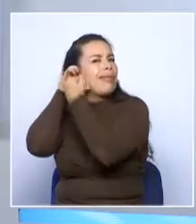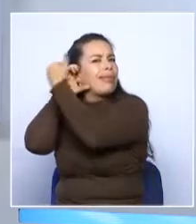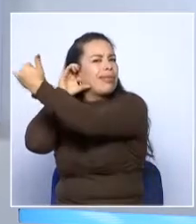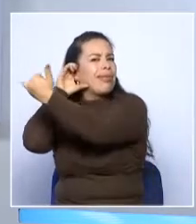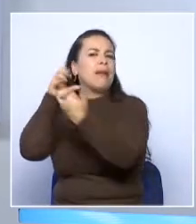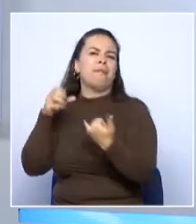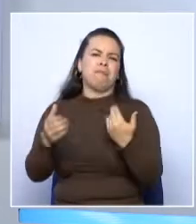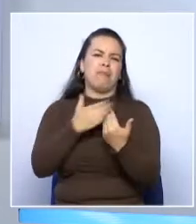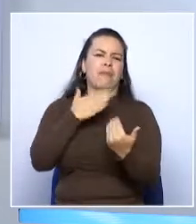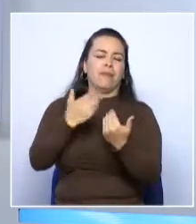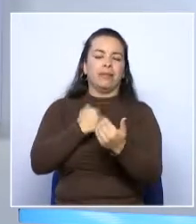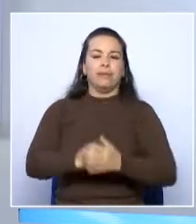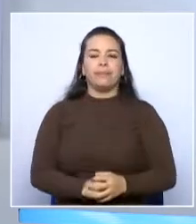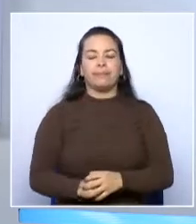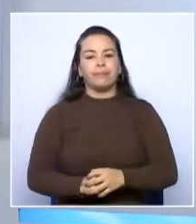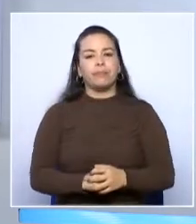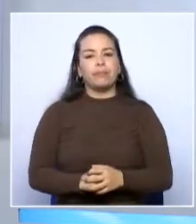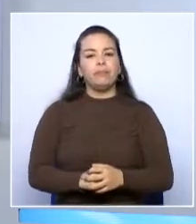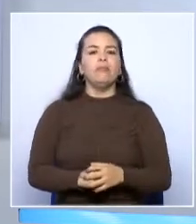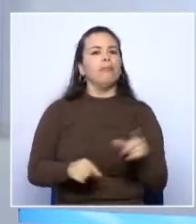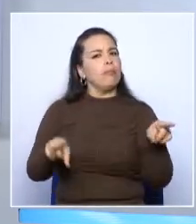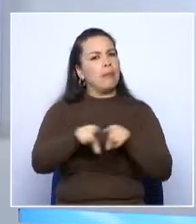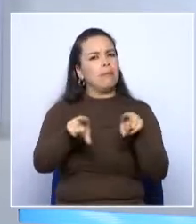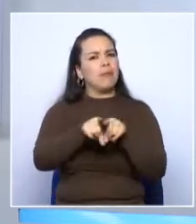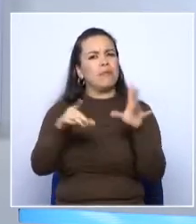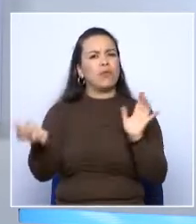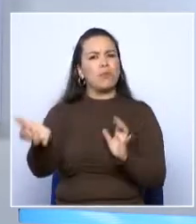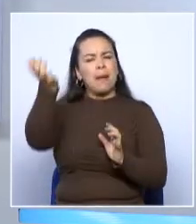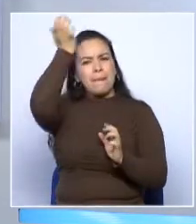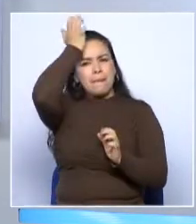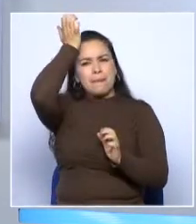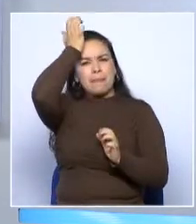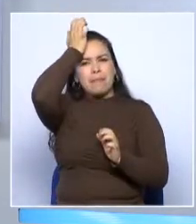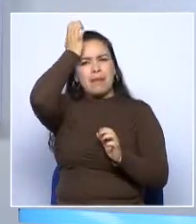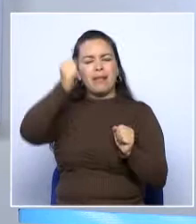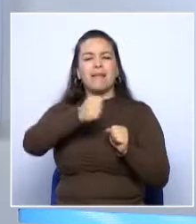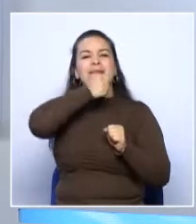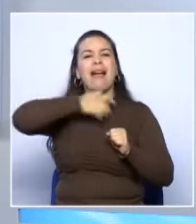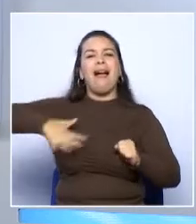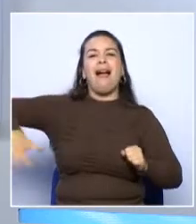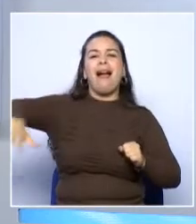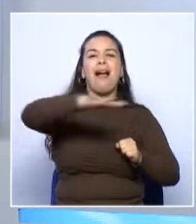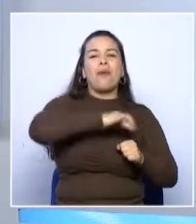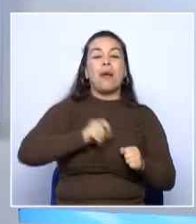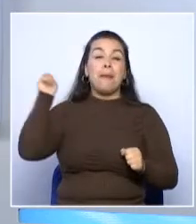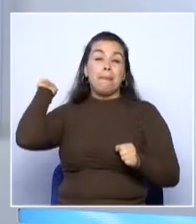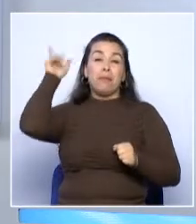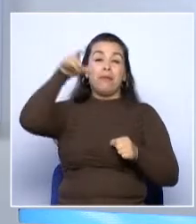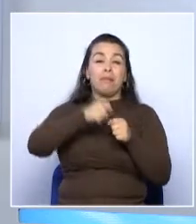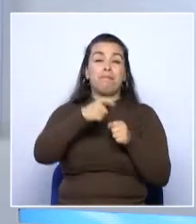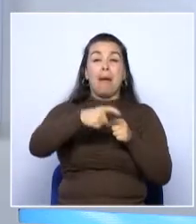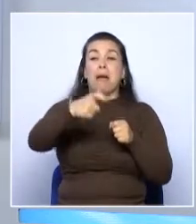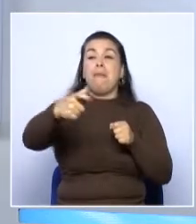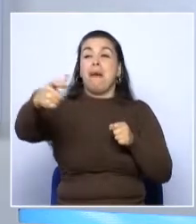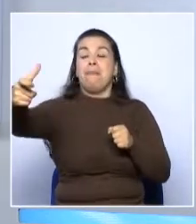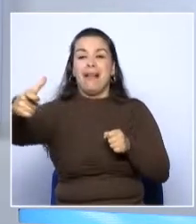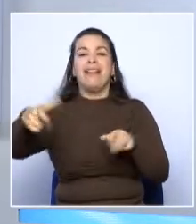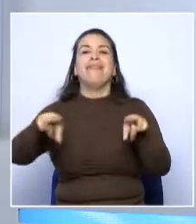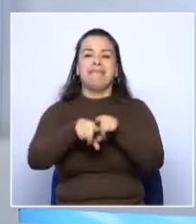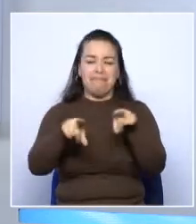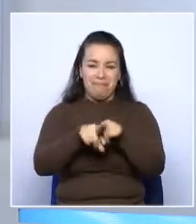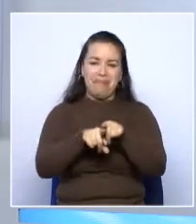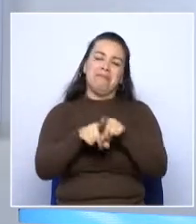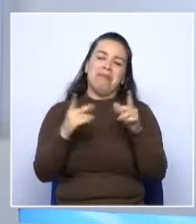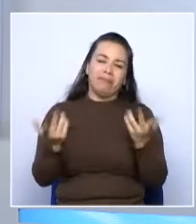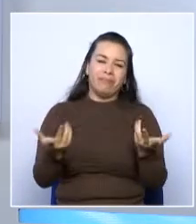ambiente, ¿sí? Y eso es como cuando uno tiene una piedra también en el agua, que se van ondas. Exacto, exactamente, sí, para que la gente nos entienda. Incluso uno puede